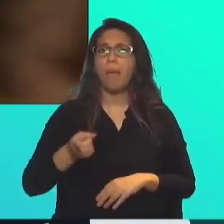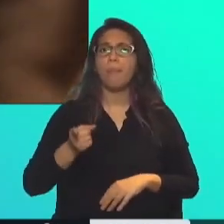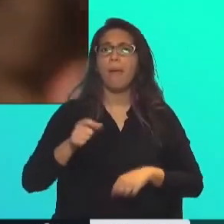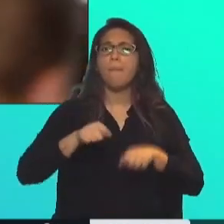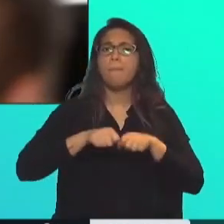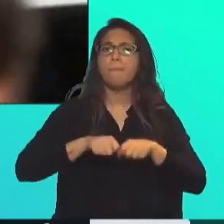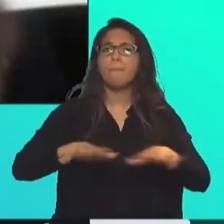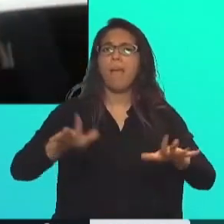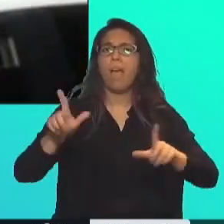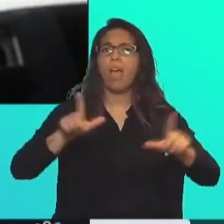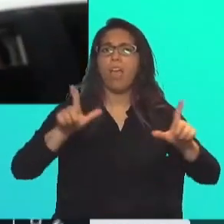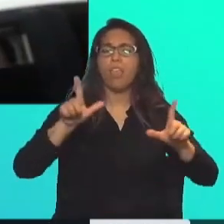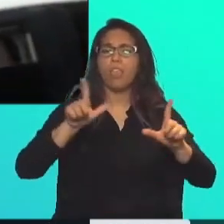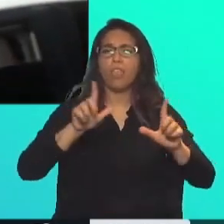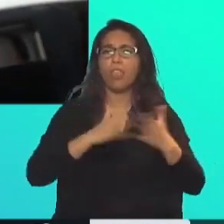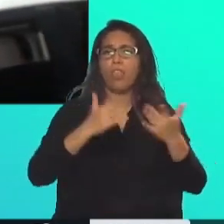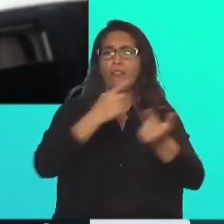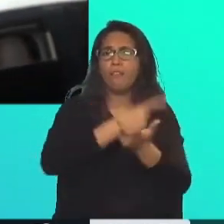comunicacional,